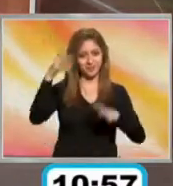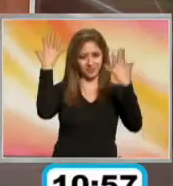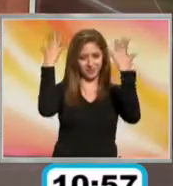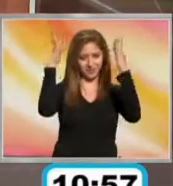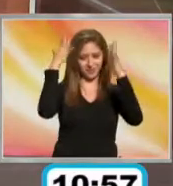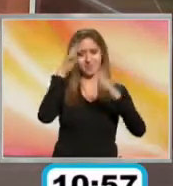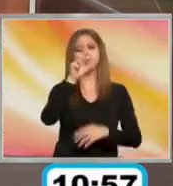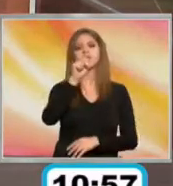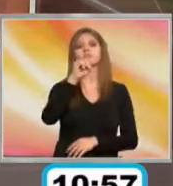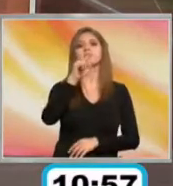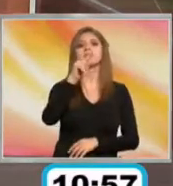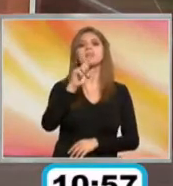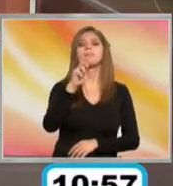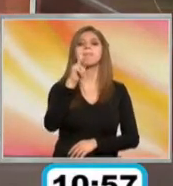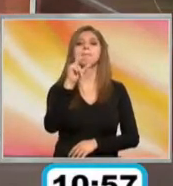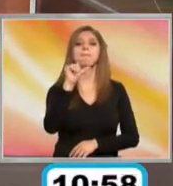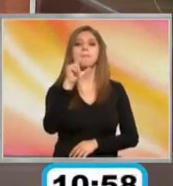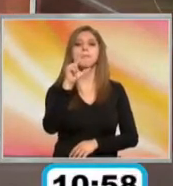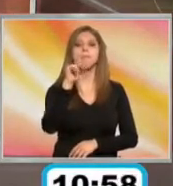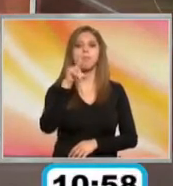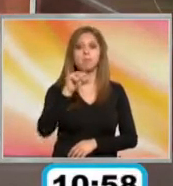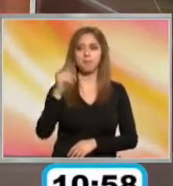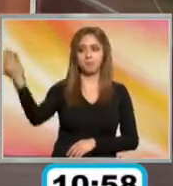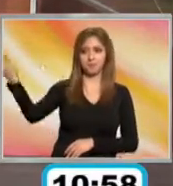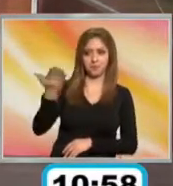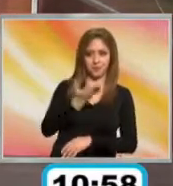favor, para Sweet Paranoia. Adelante, compañeros.